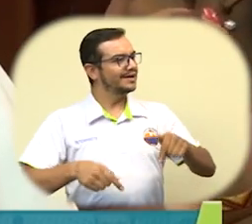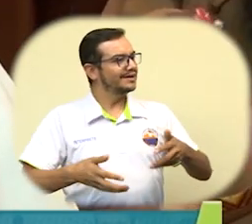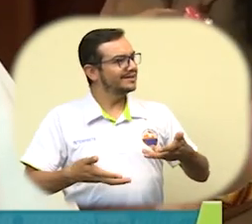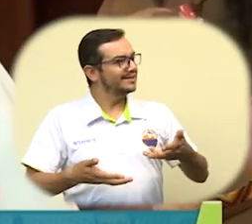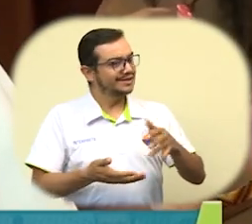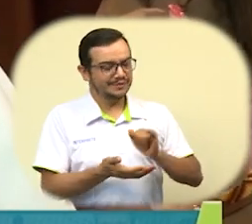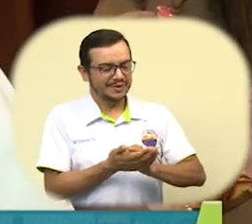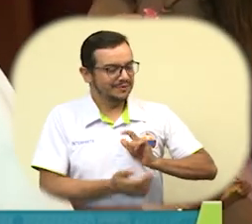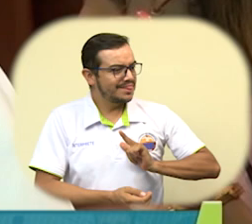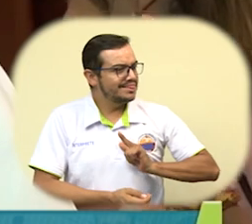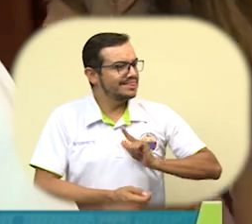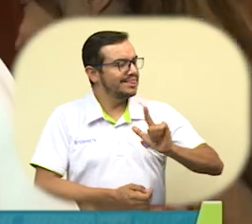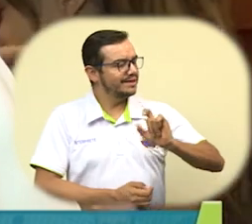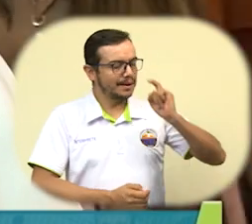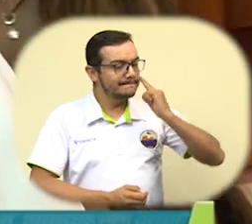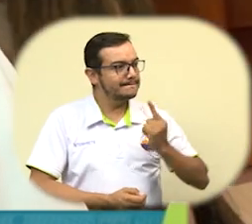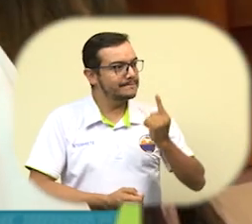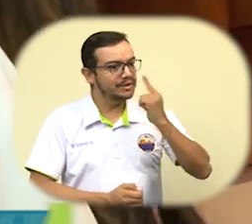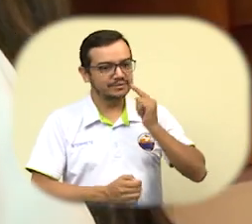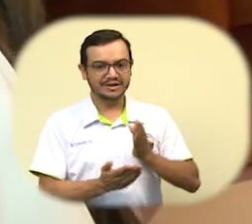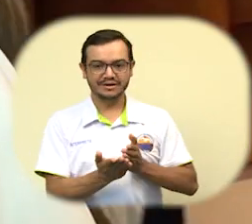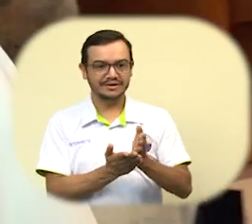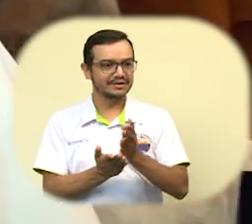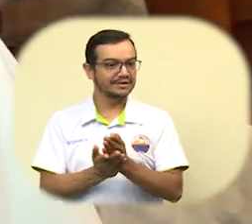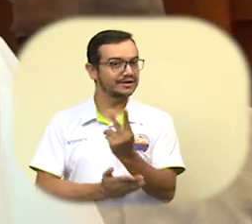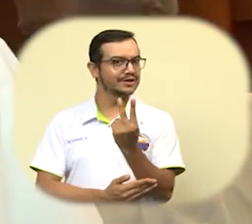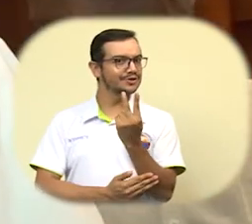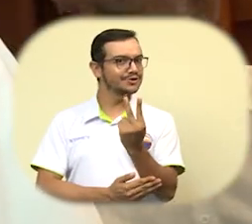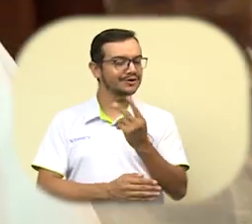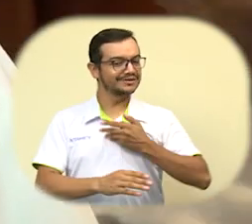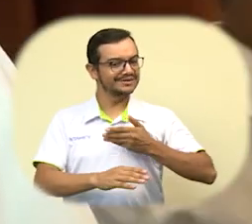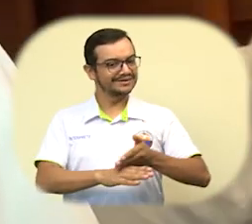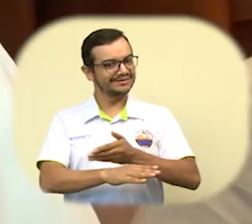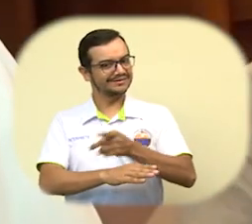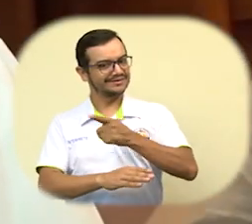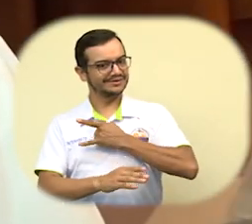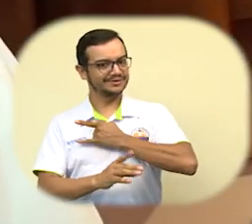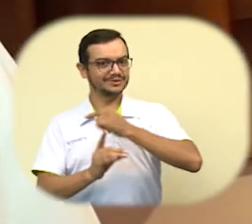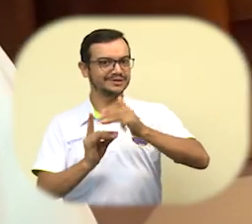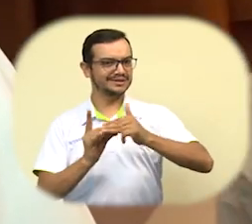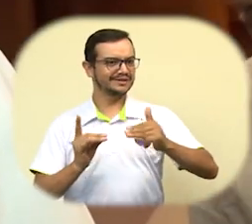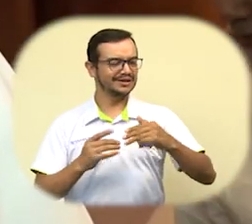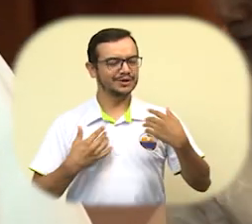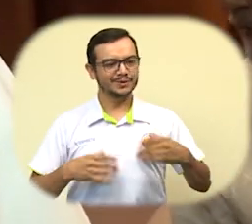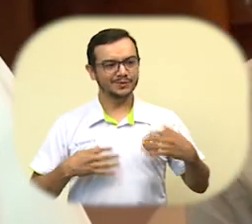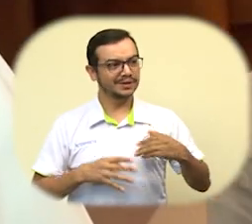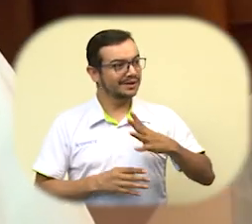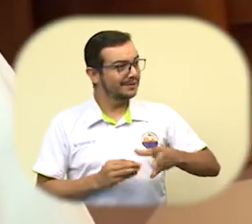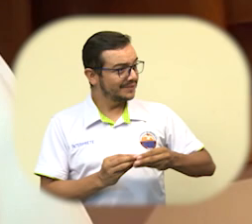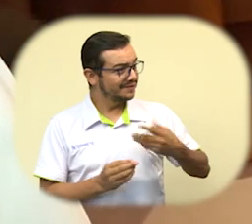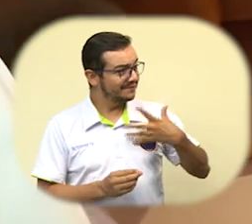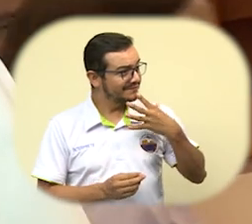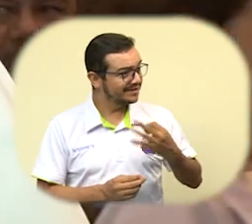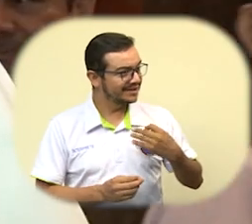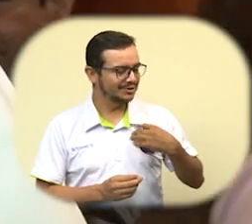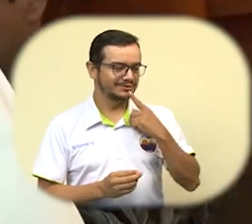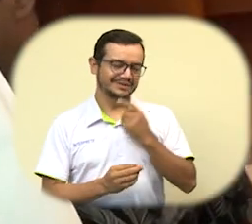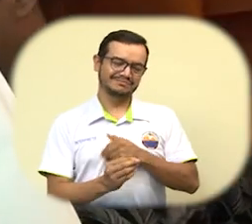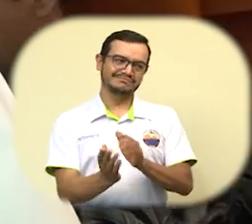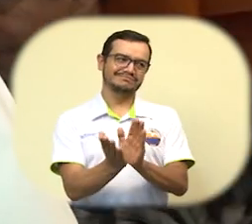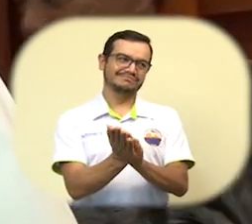participar como pionero en dos programas antiguos de la Universidad del Magdalena, y verdad